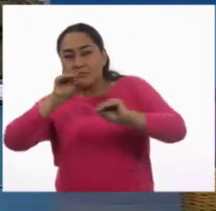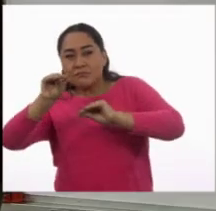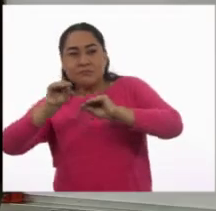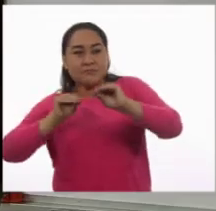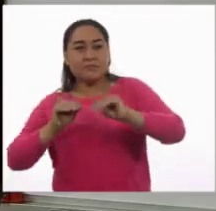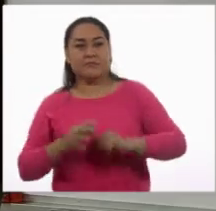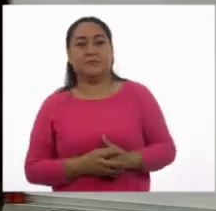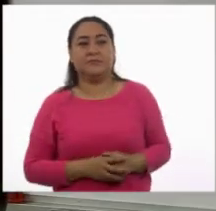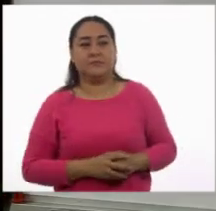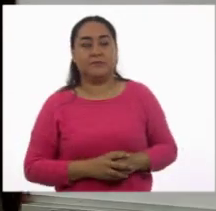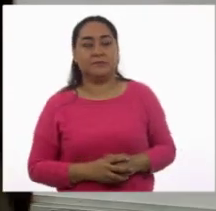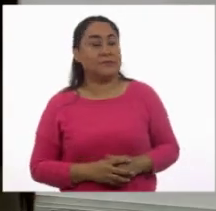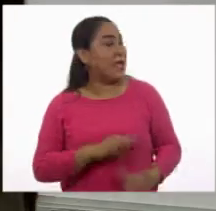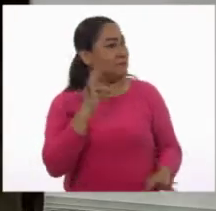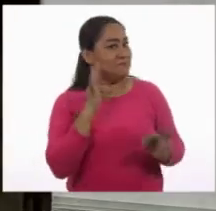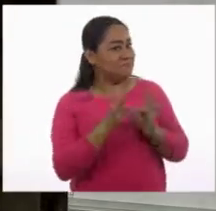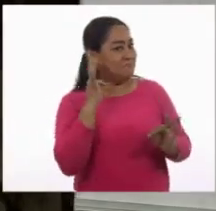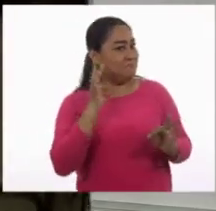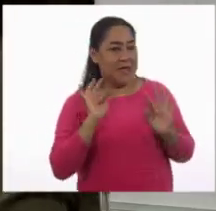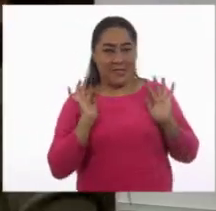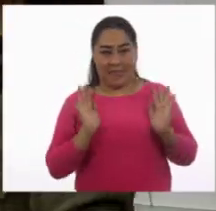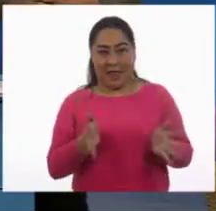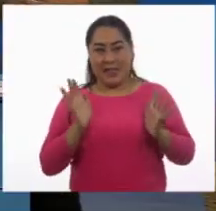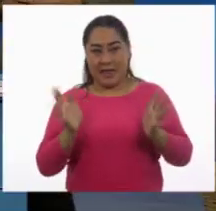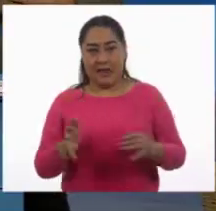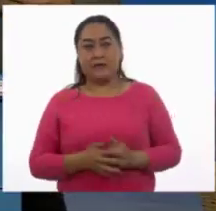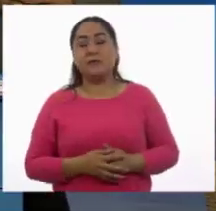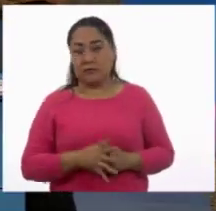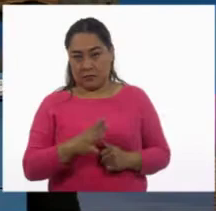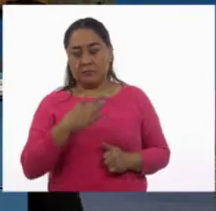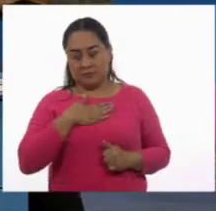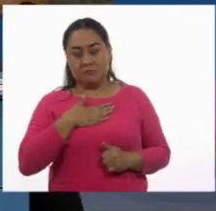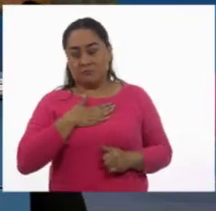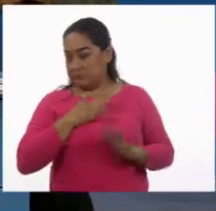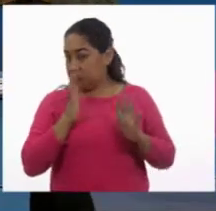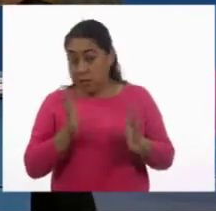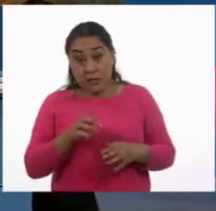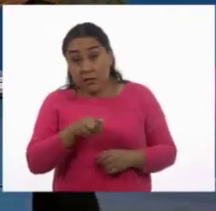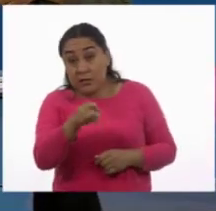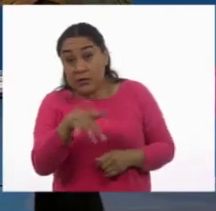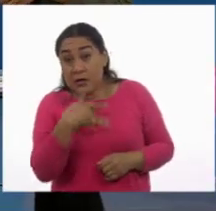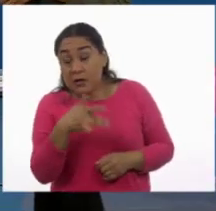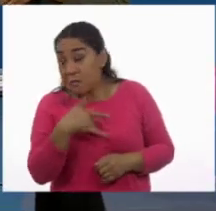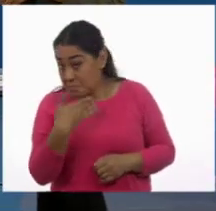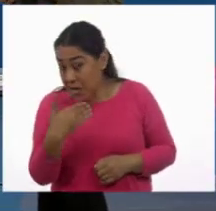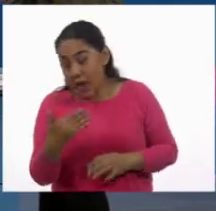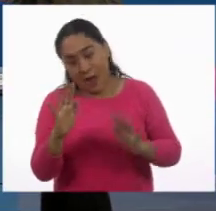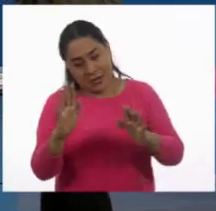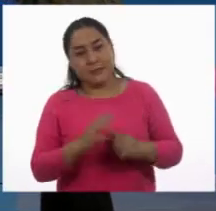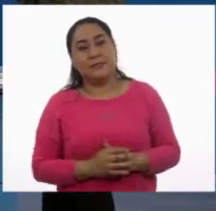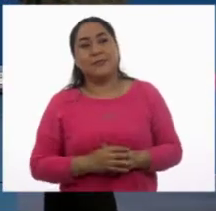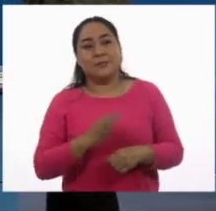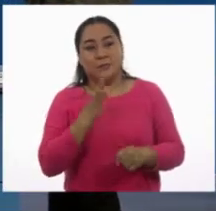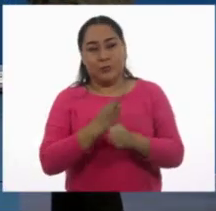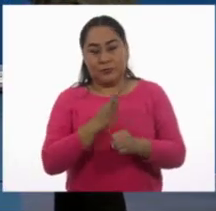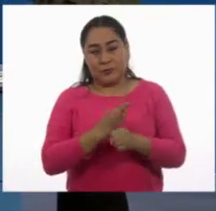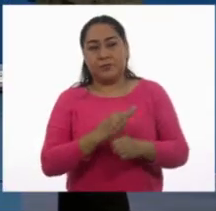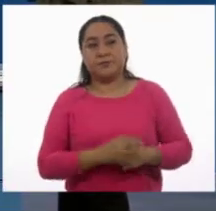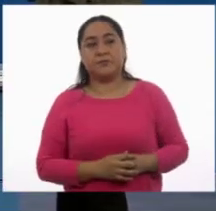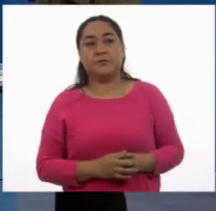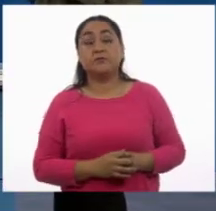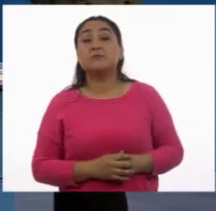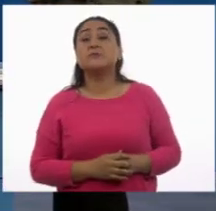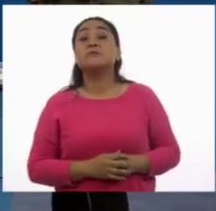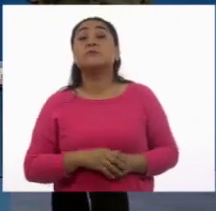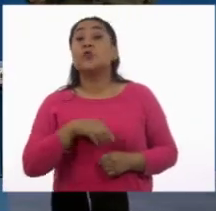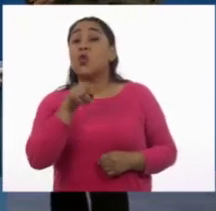aquí. Listo, ya, ya, ya. También, yo también. ¿Lista? Sí, listísima. Entonces, bueno, ahorita no vamos a poder ver ni